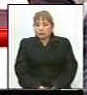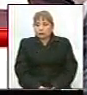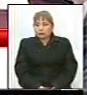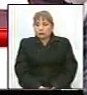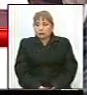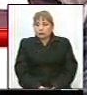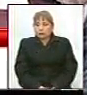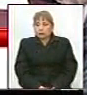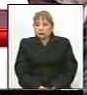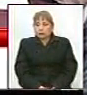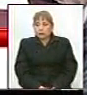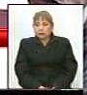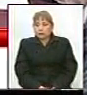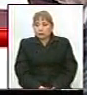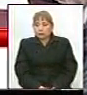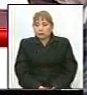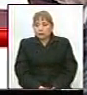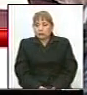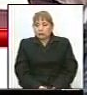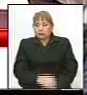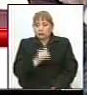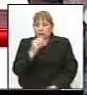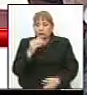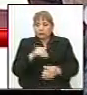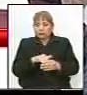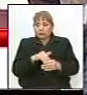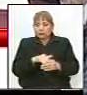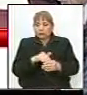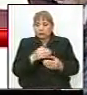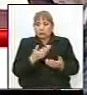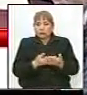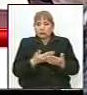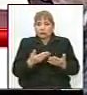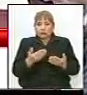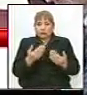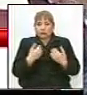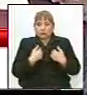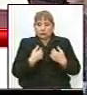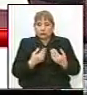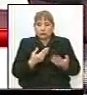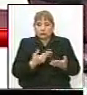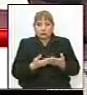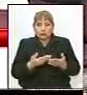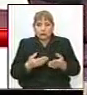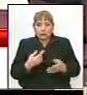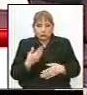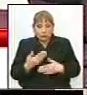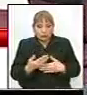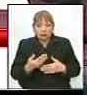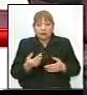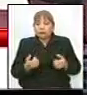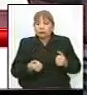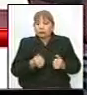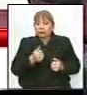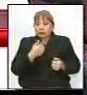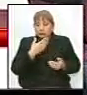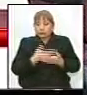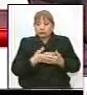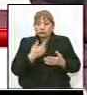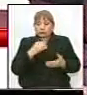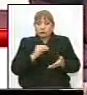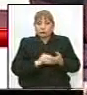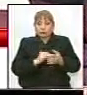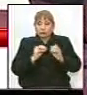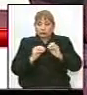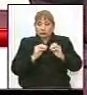formulado, y que el jurado procede a expresar lo siguiente. En cuanto a la inquietud formulada